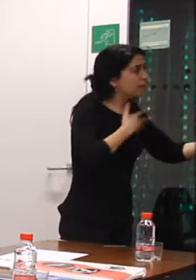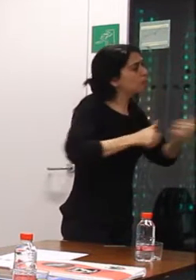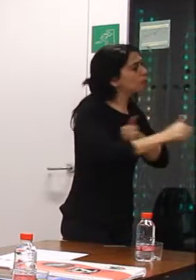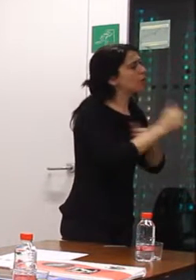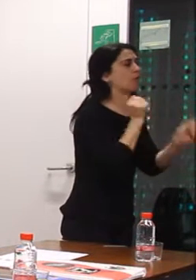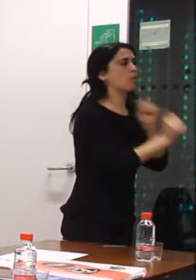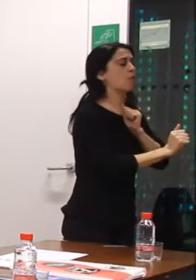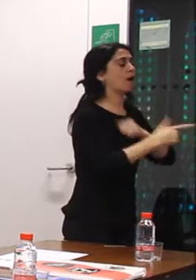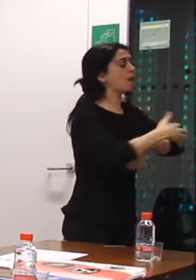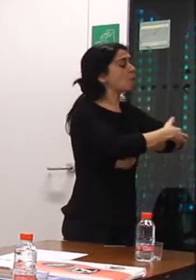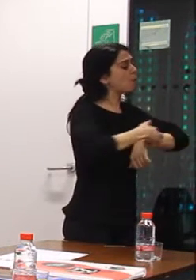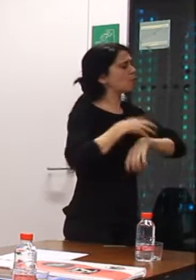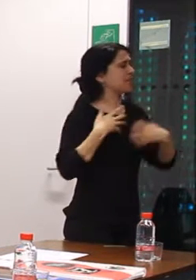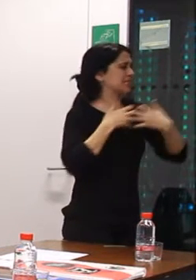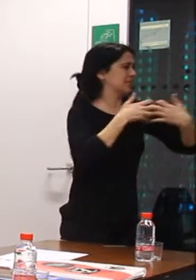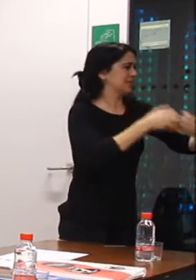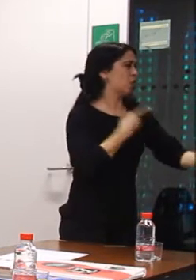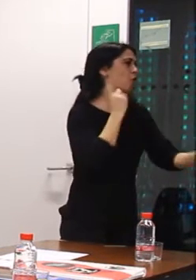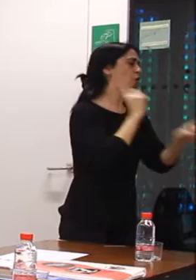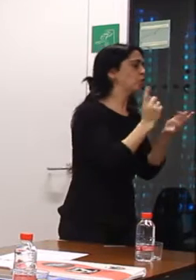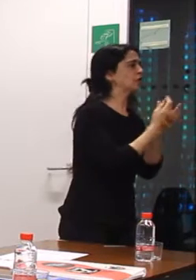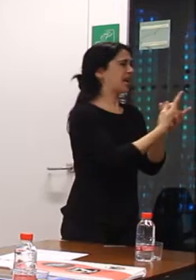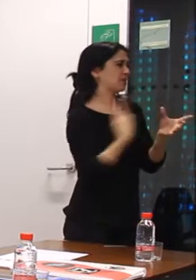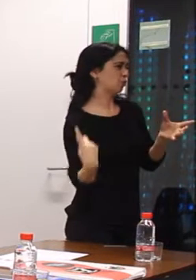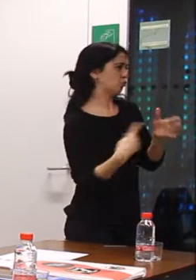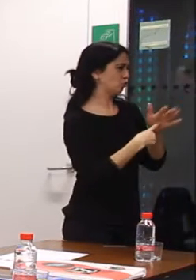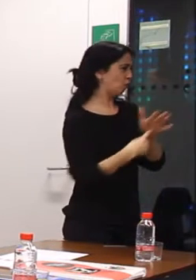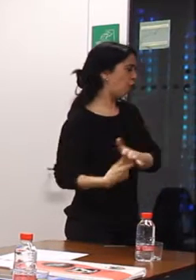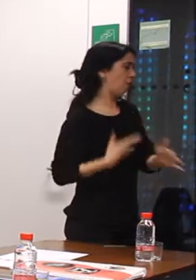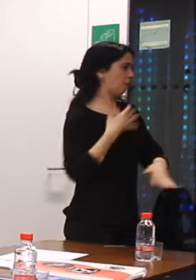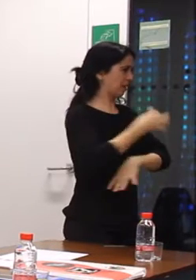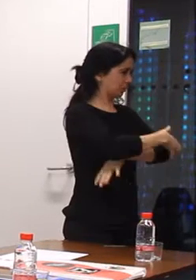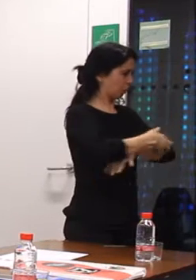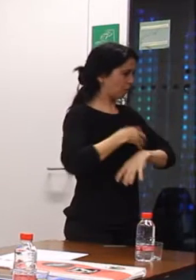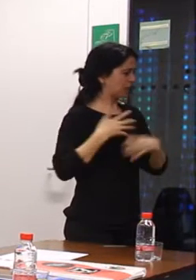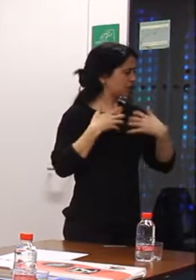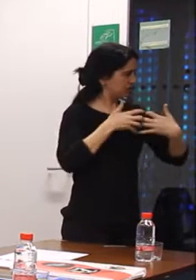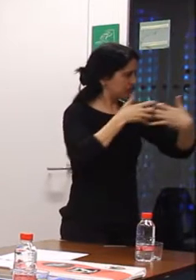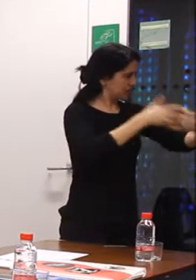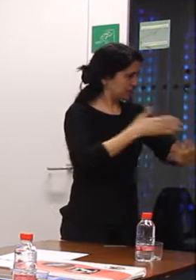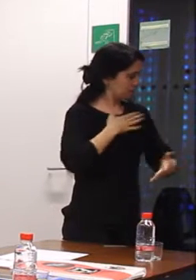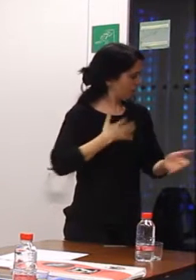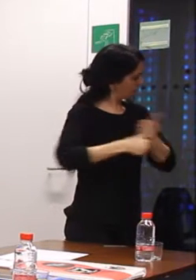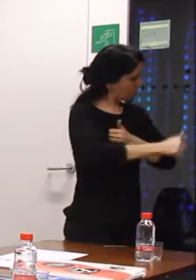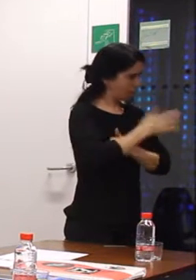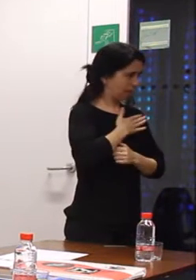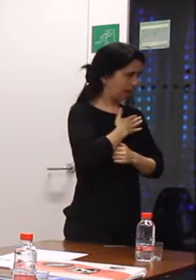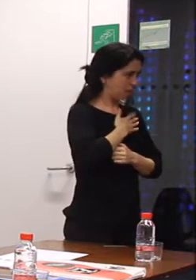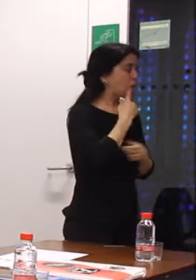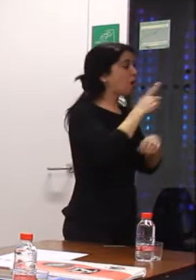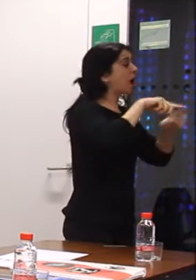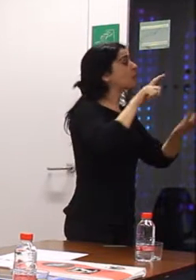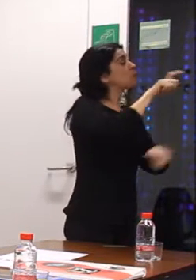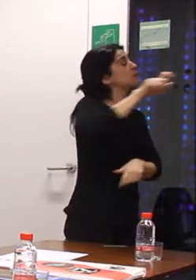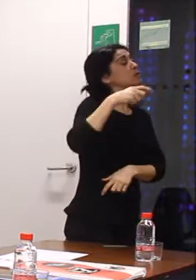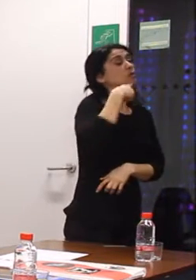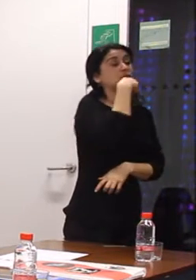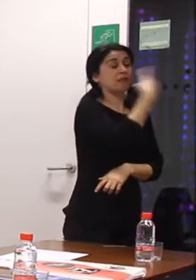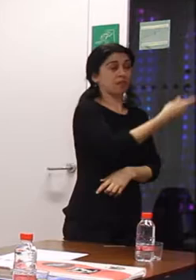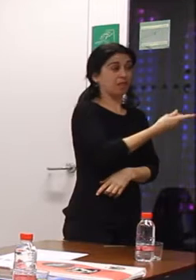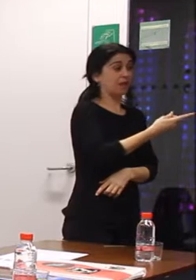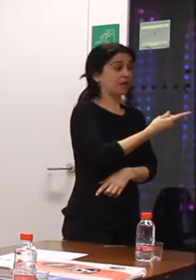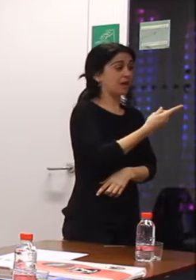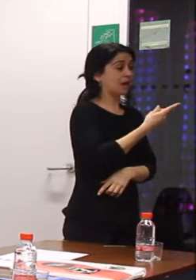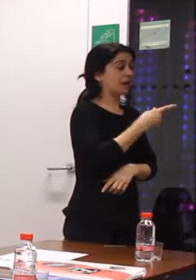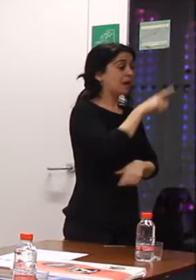exclusión. Incluso hay estudios que ya apuntan que las personas en riesgo de pobreza y exclusión han de